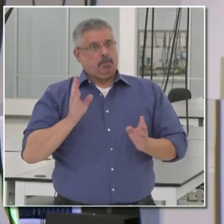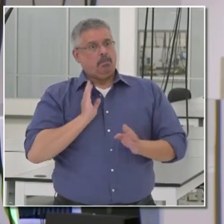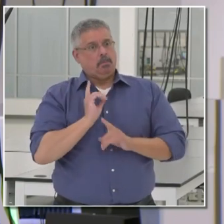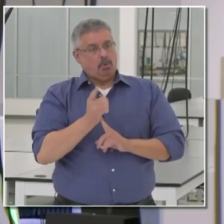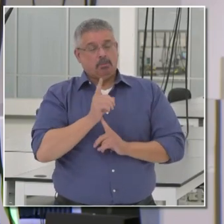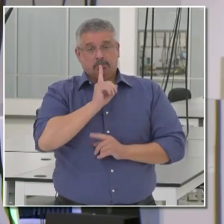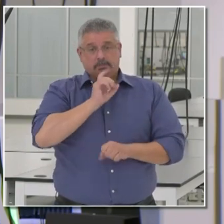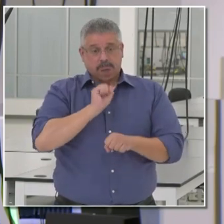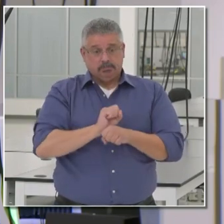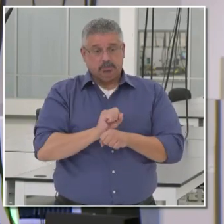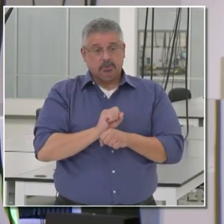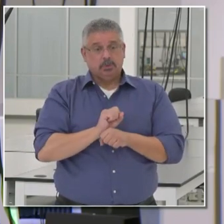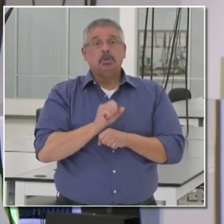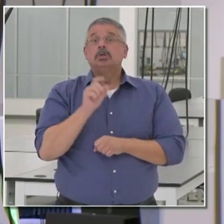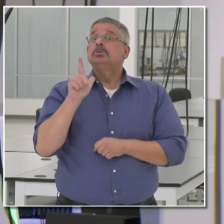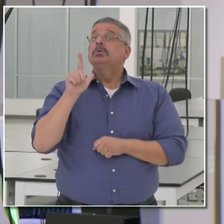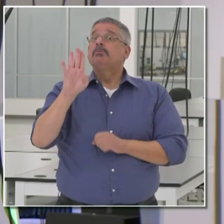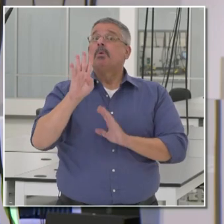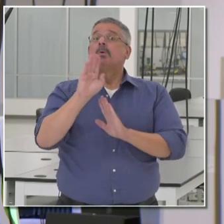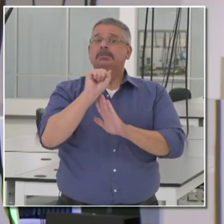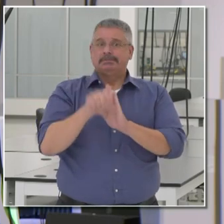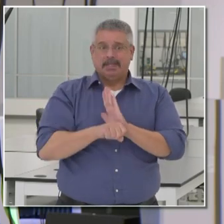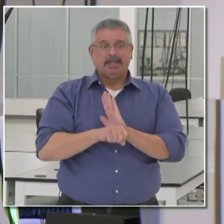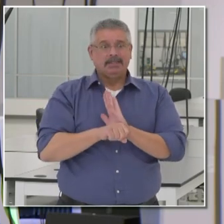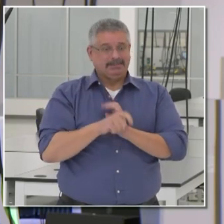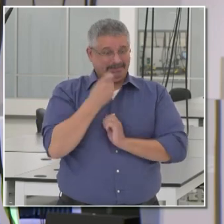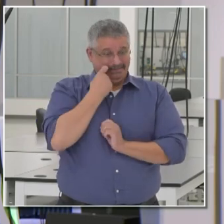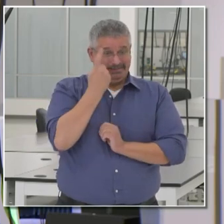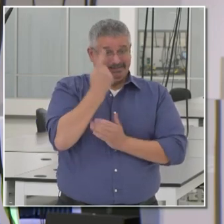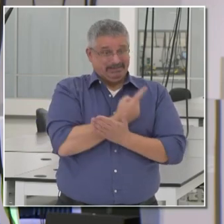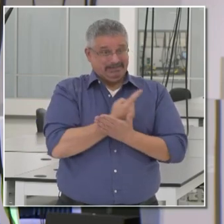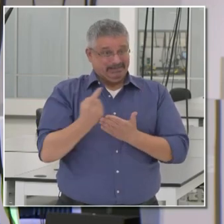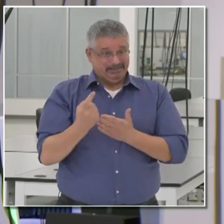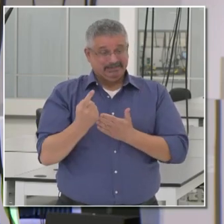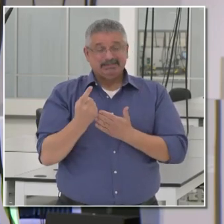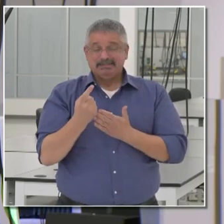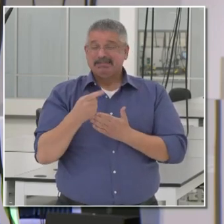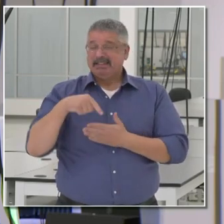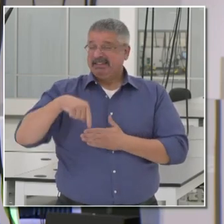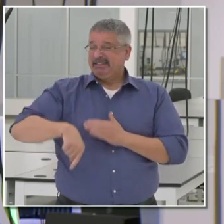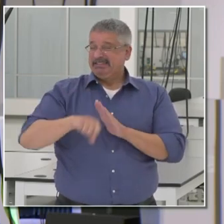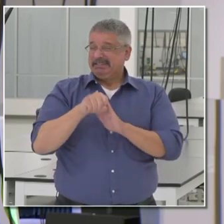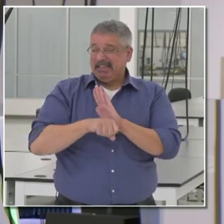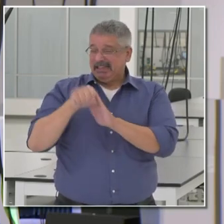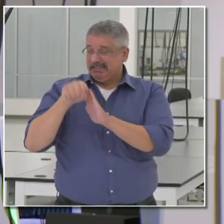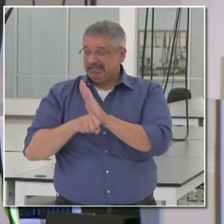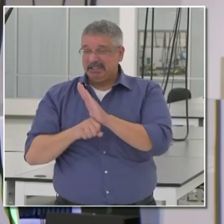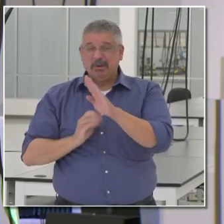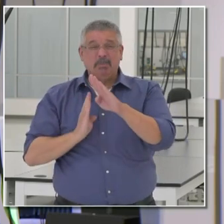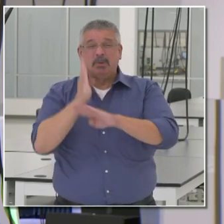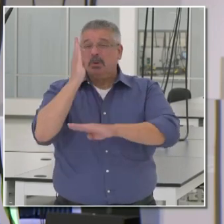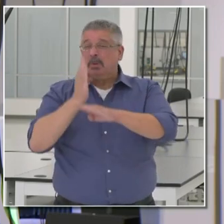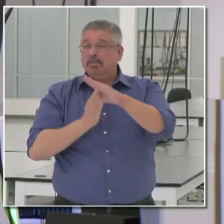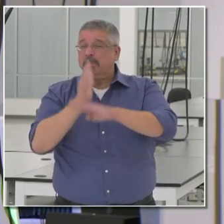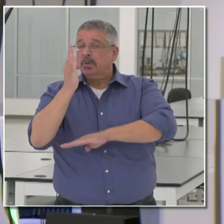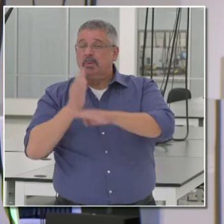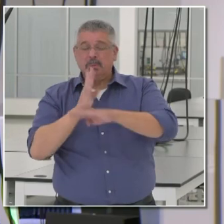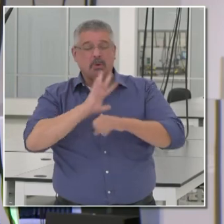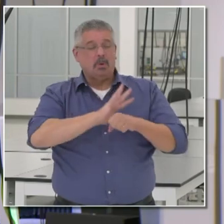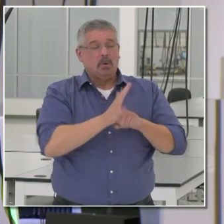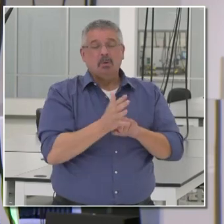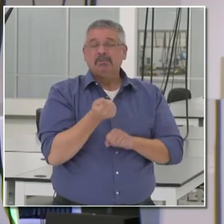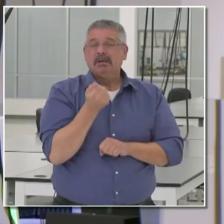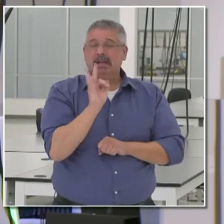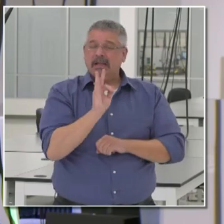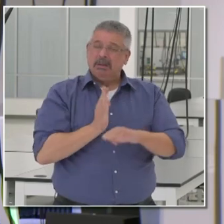urgencia de este momento la realidad es que 24 estados en los últimos siete días en los estados unidos de américa han tenido casos